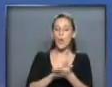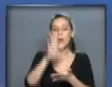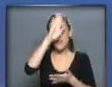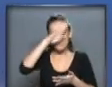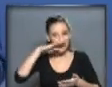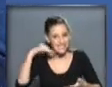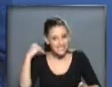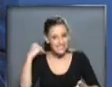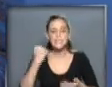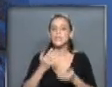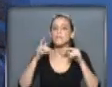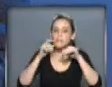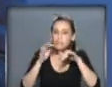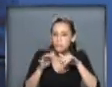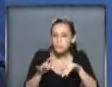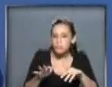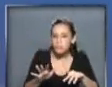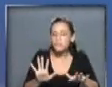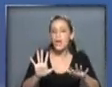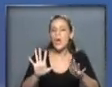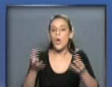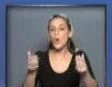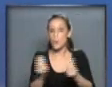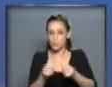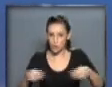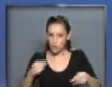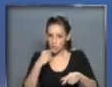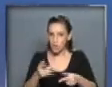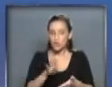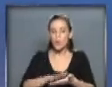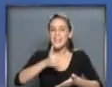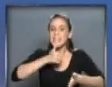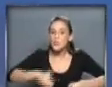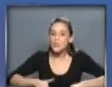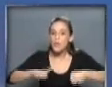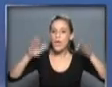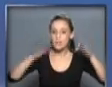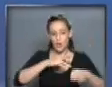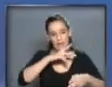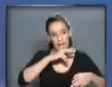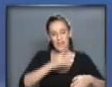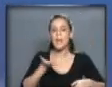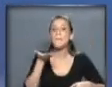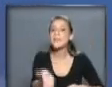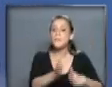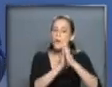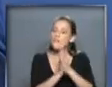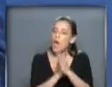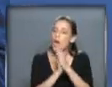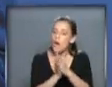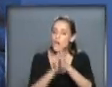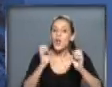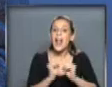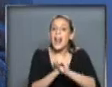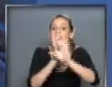cadena nacional, entre las cosas que dijo sobre las inundaciones de La Plata, pidió que se esclarezcan cuál